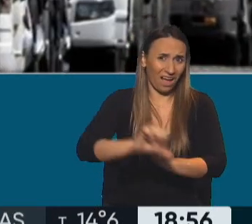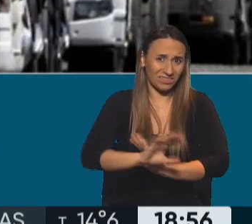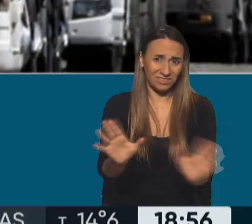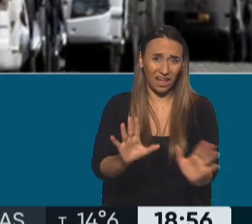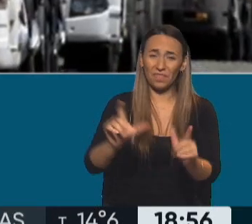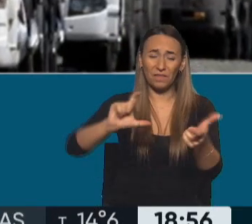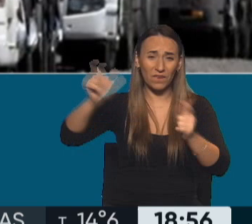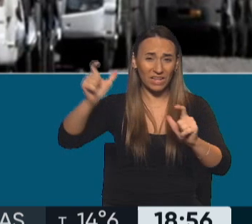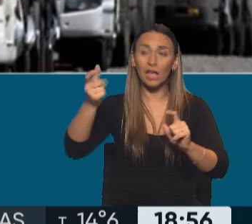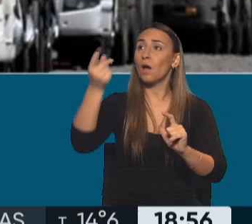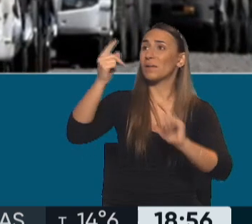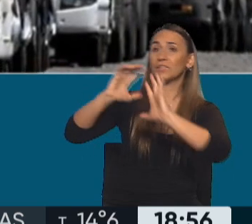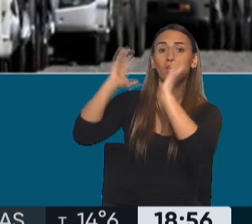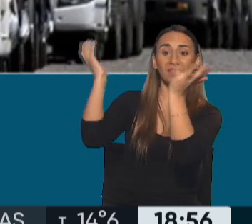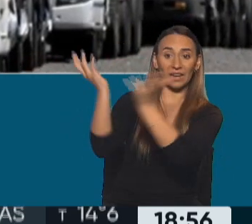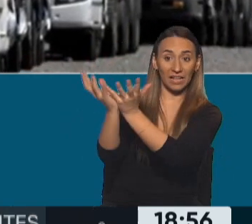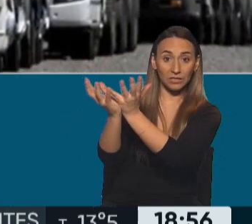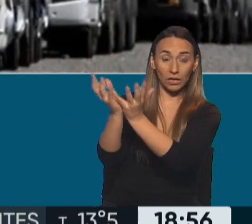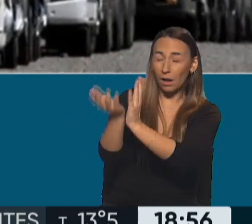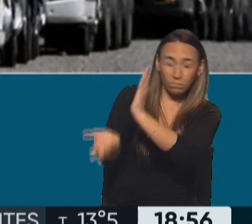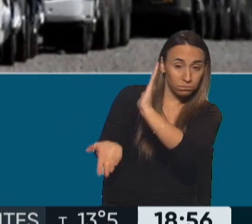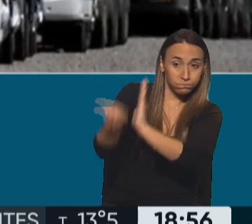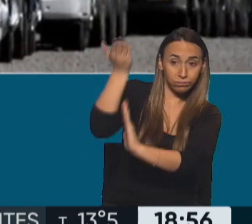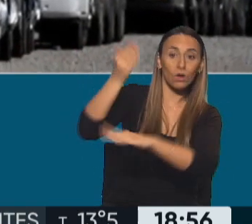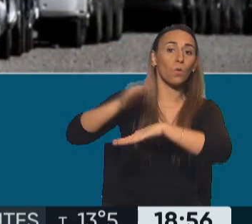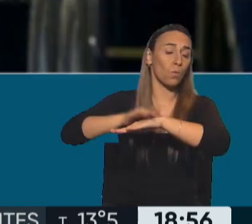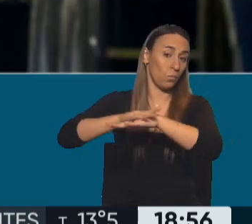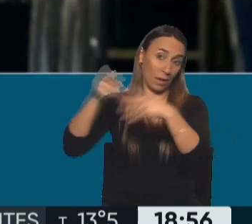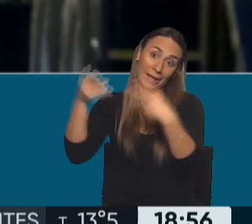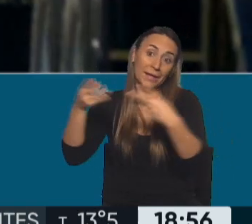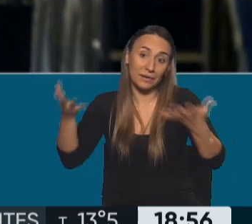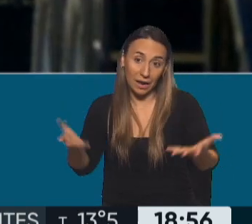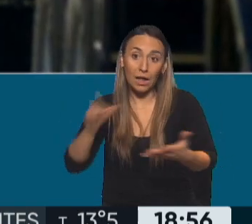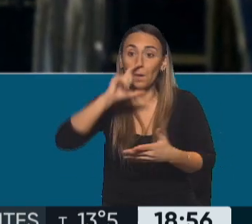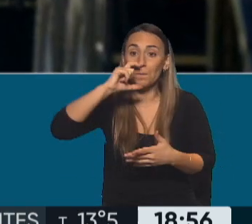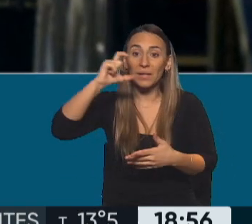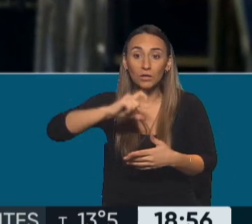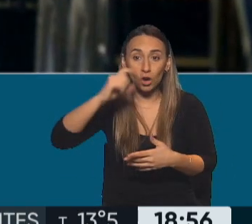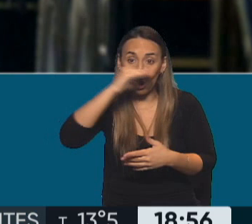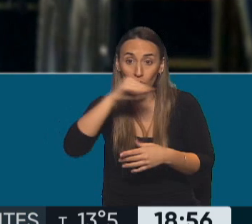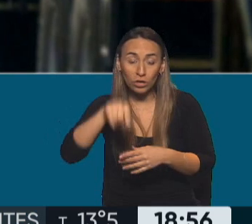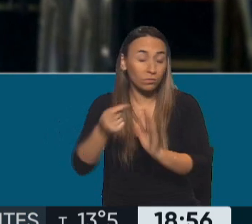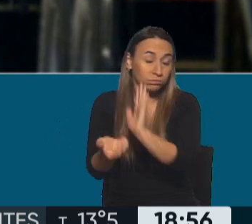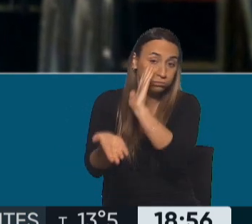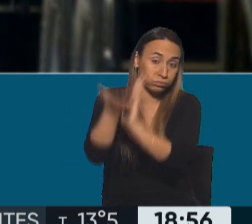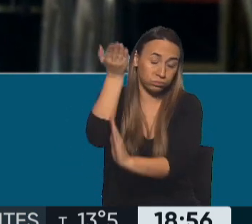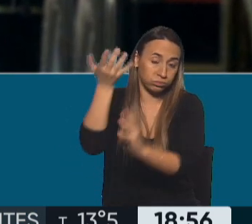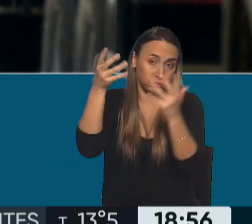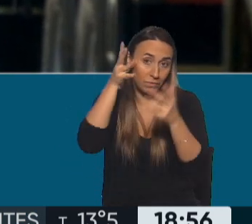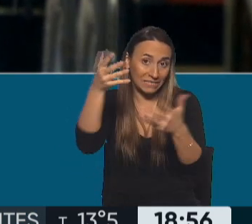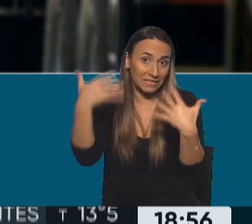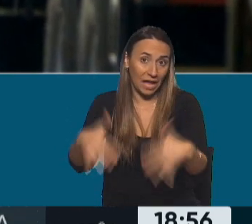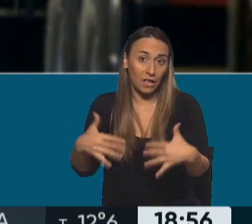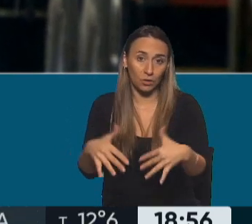que hay entre el precio internacional, aumentado fuertemente por la guerra también. El petróleo, sí, aumentó mucho, por ende los combustibles aumentaron mucho. Pero